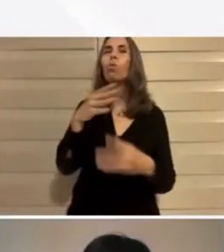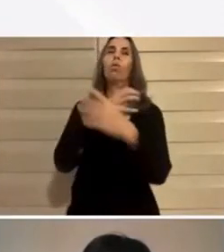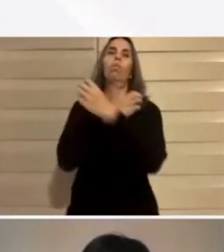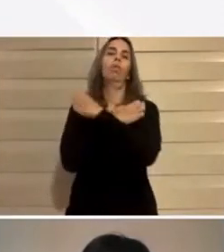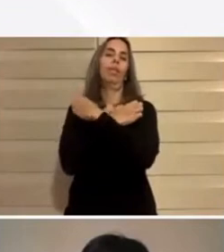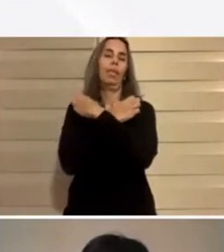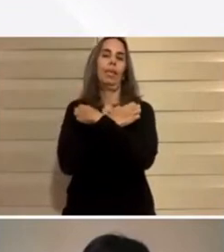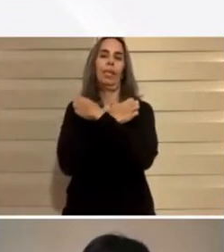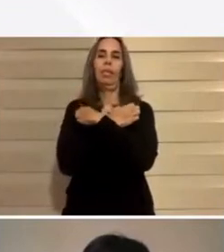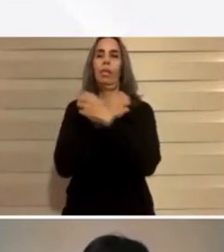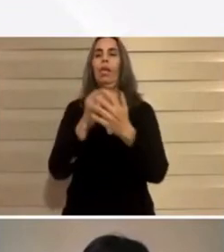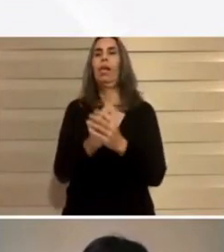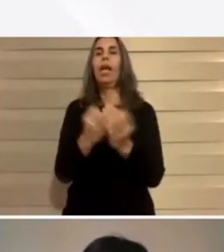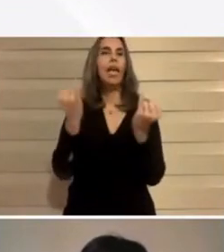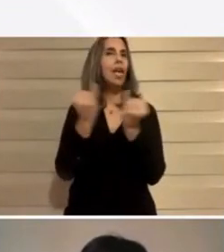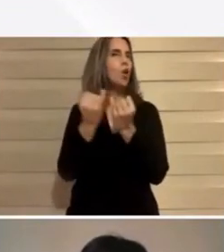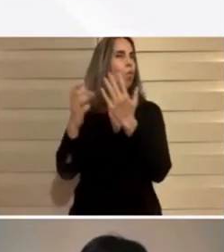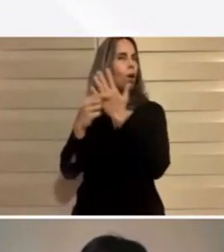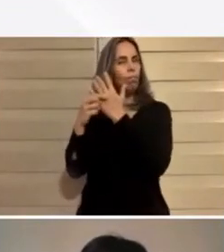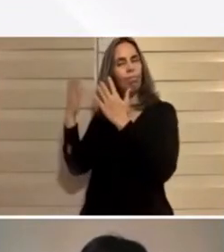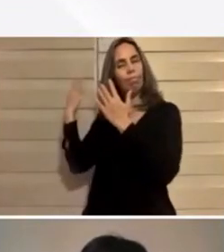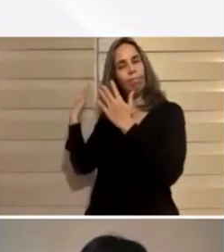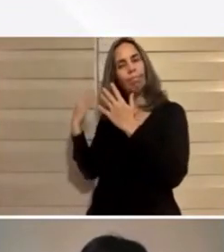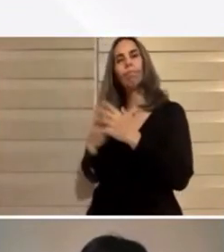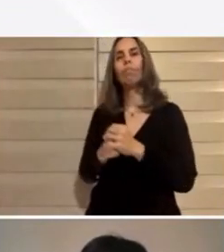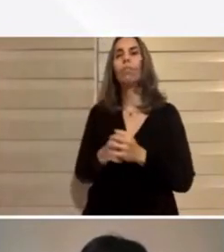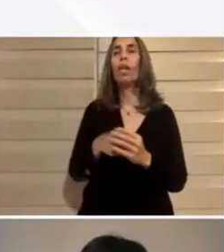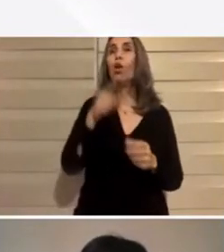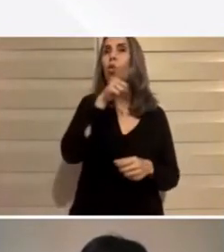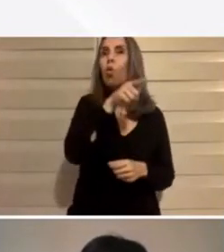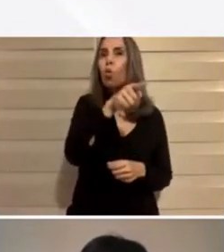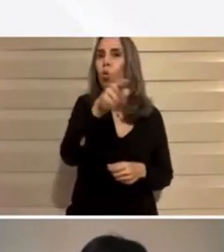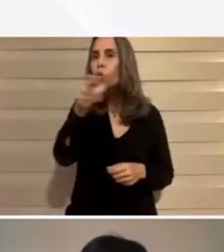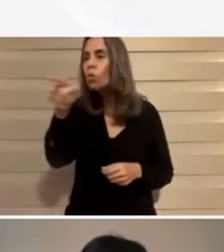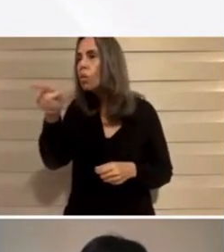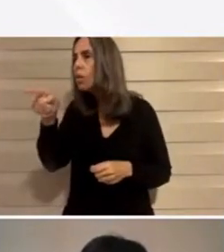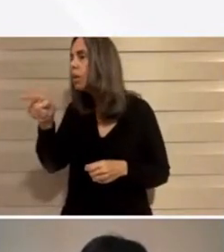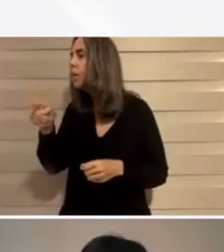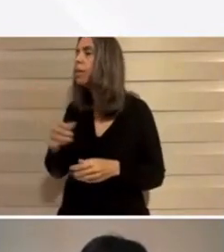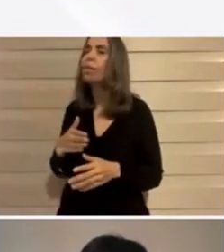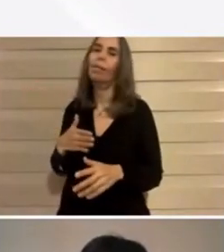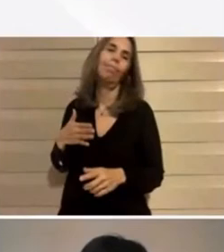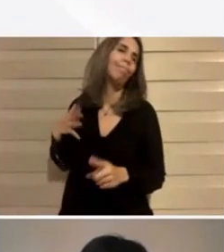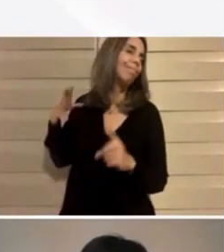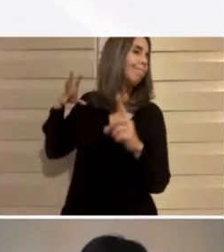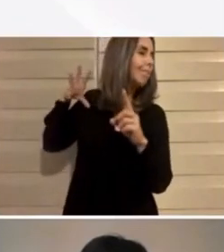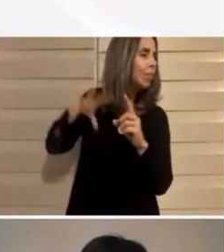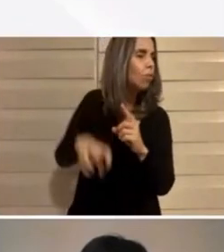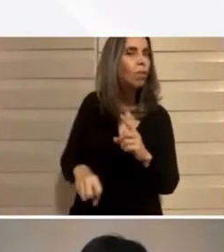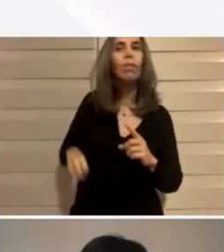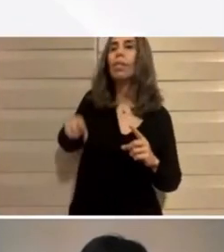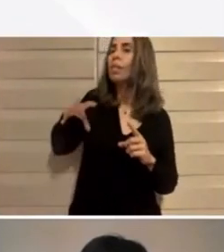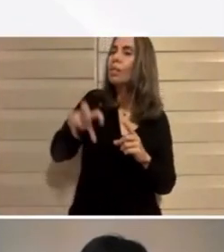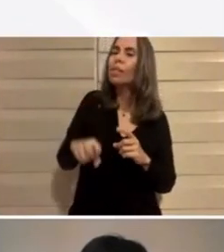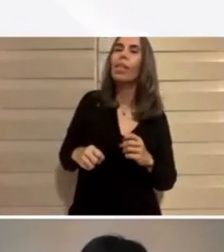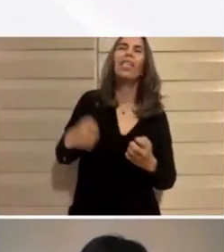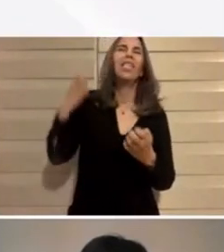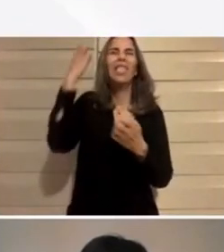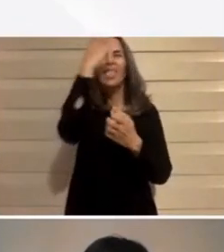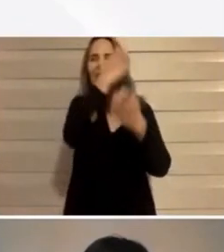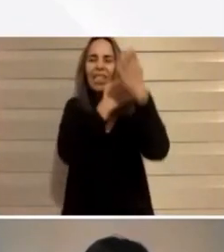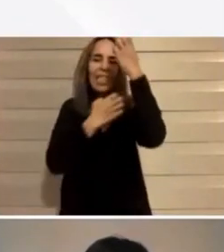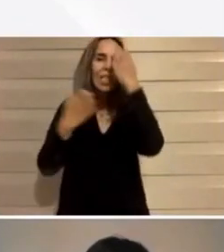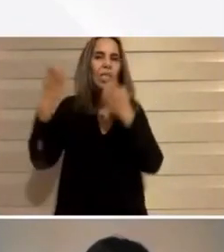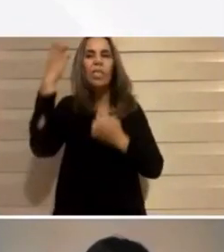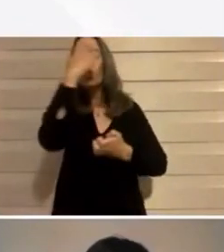mismo mensaje de las demás colegas, no dejen de perseguir sus sueños. Estudien mucho. Yo llegué a donde estoy estudiando